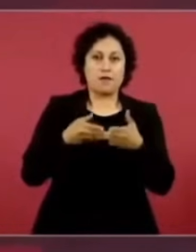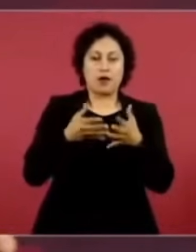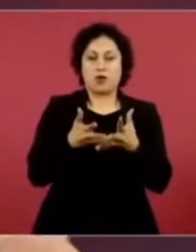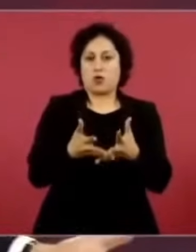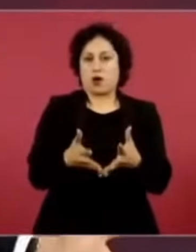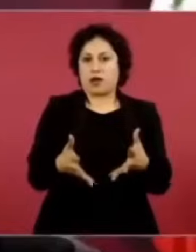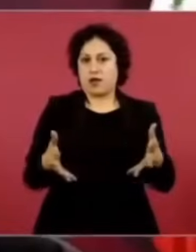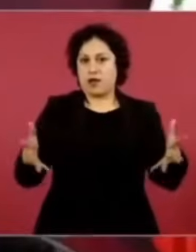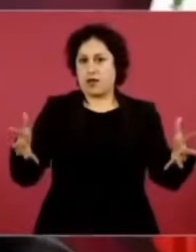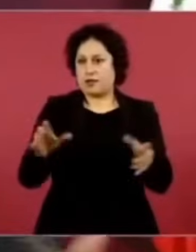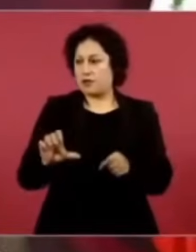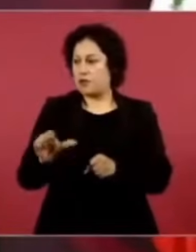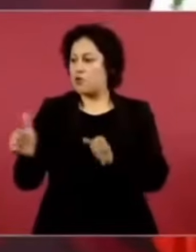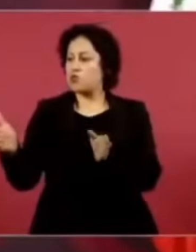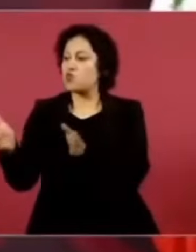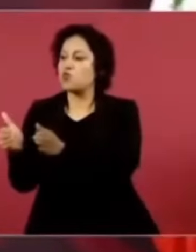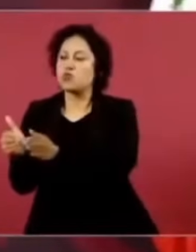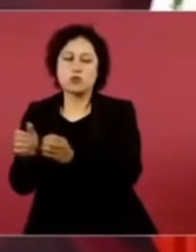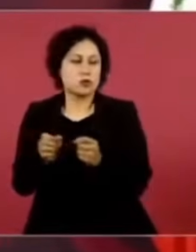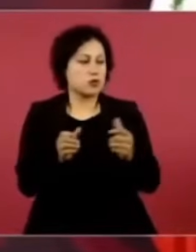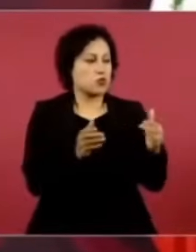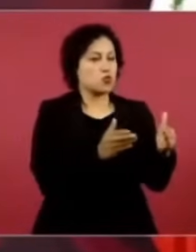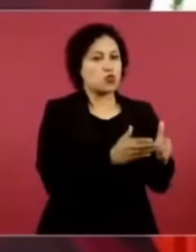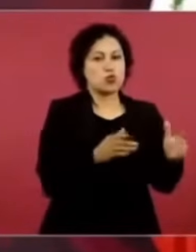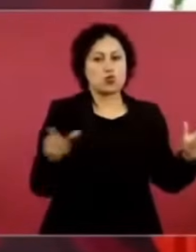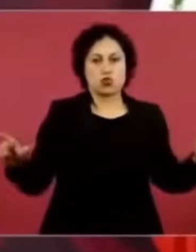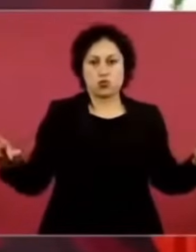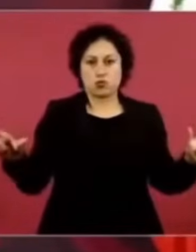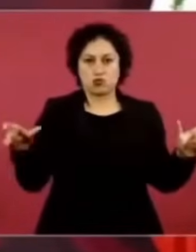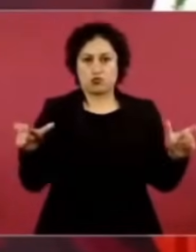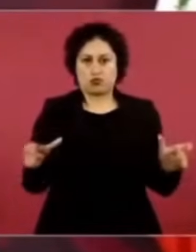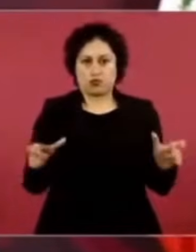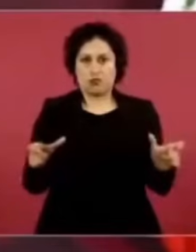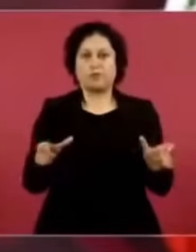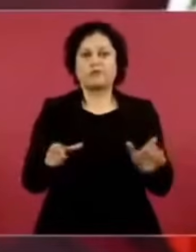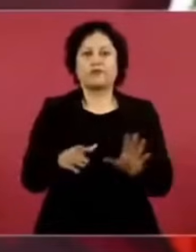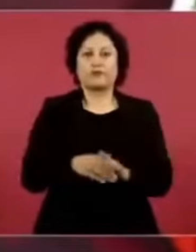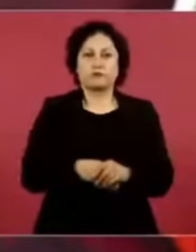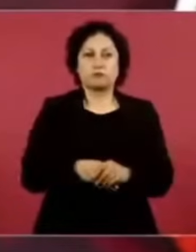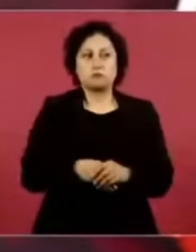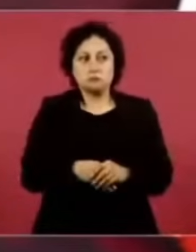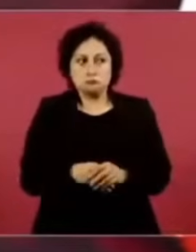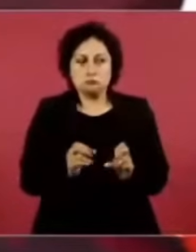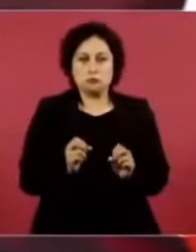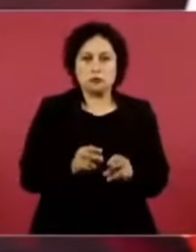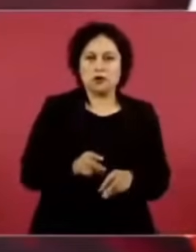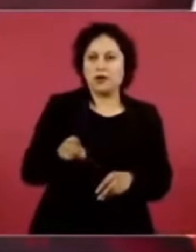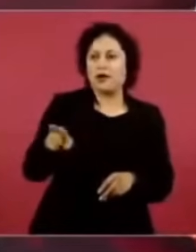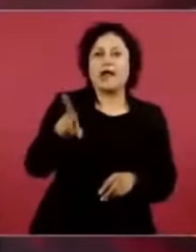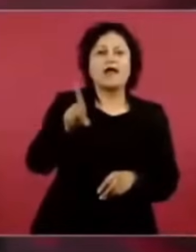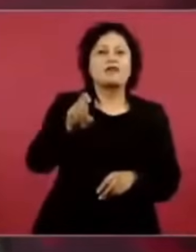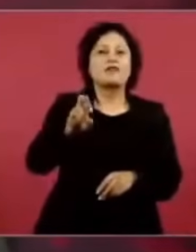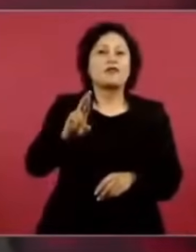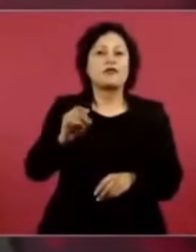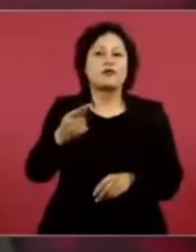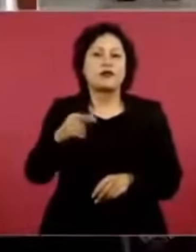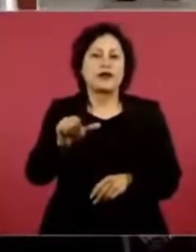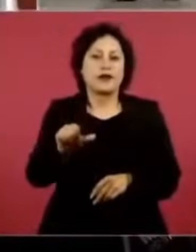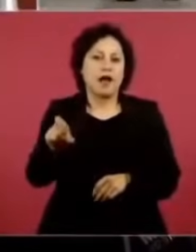Sí. ¿Qué problema podía haber? López Dóriga. Ah, sí, por el miedo.